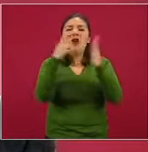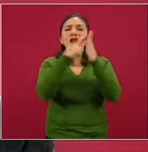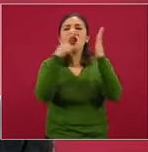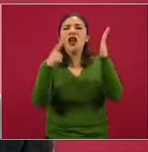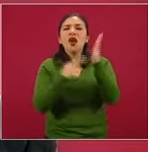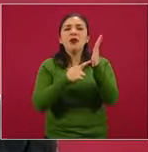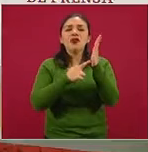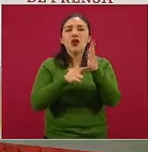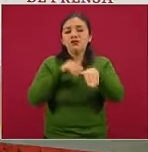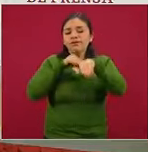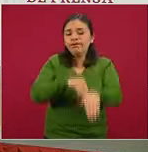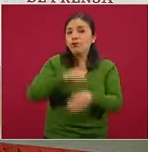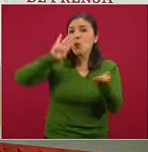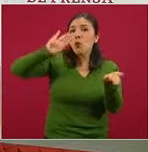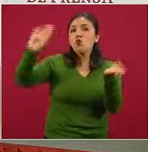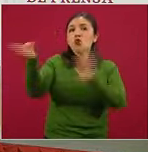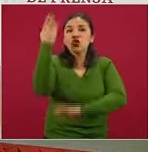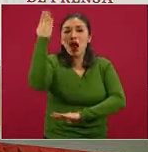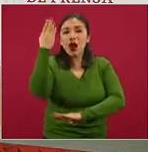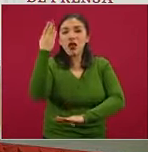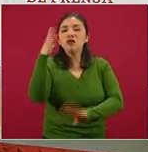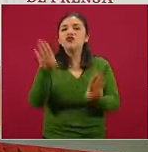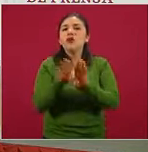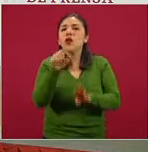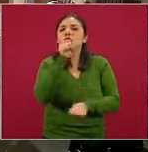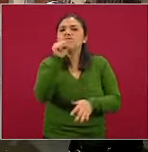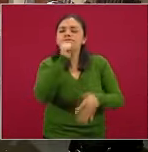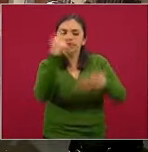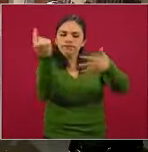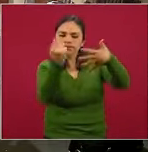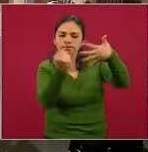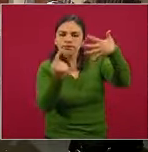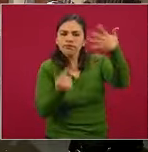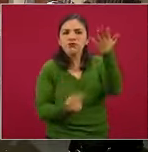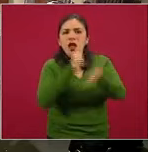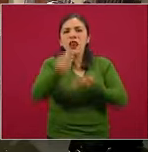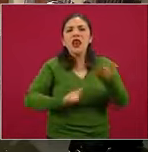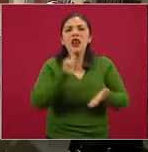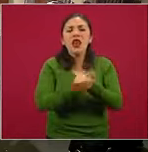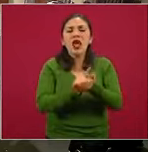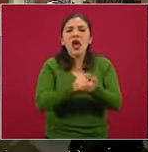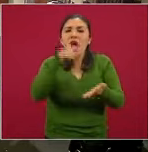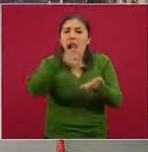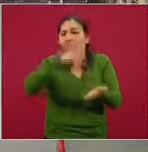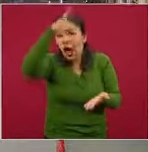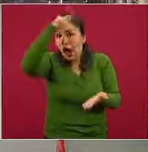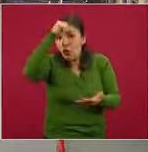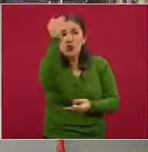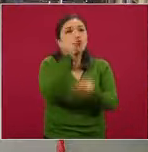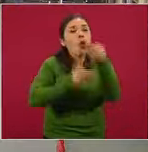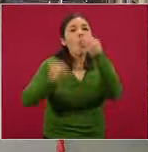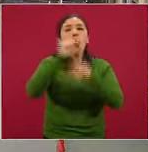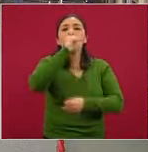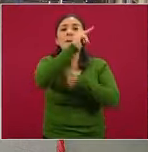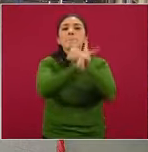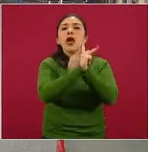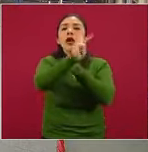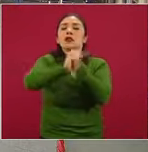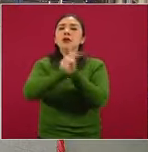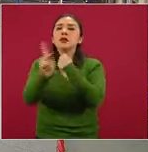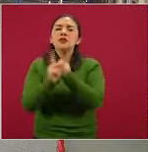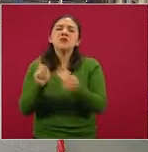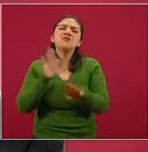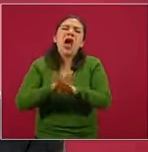son parámetros de referencia, son lineamientos generales que han sido aceptados a lo largo de la